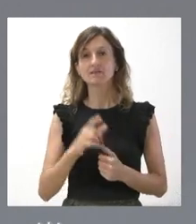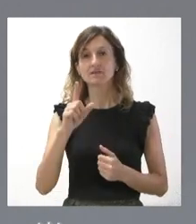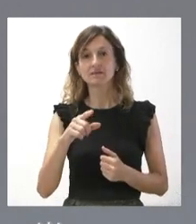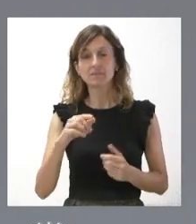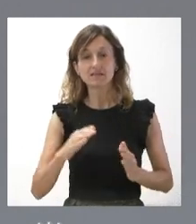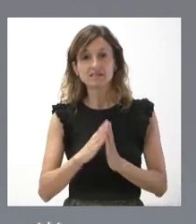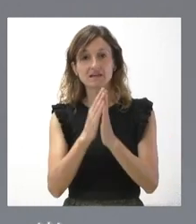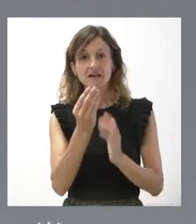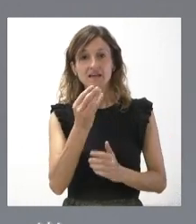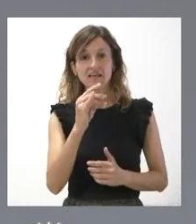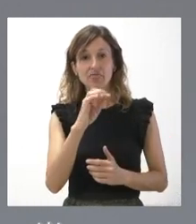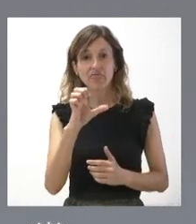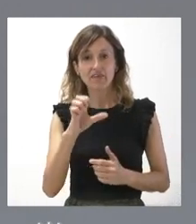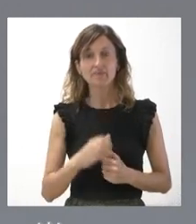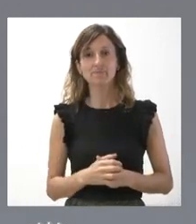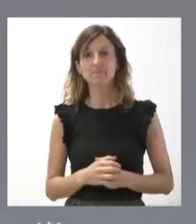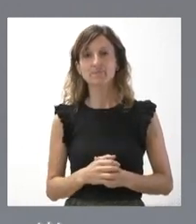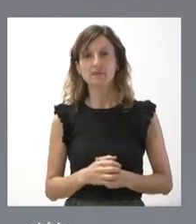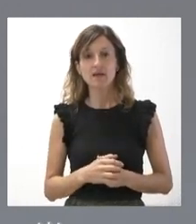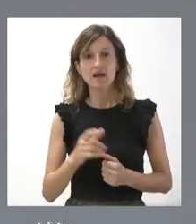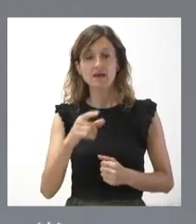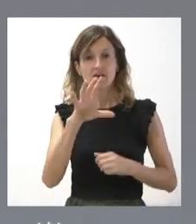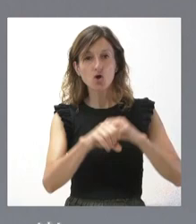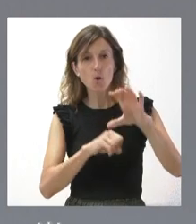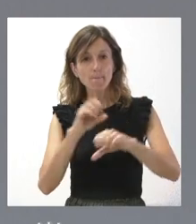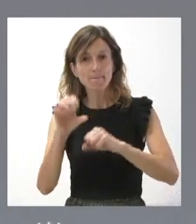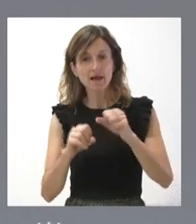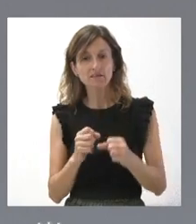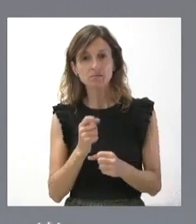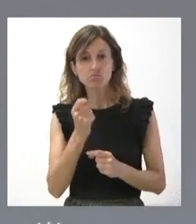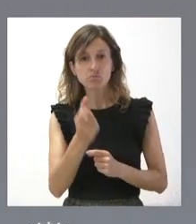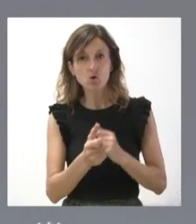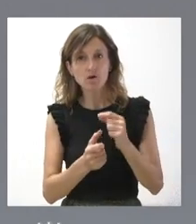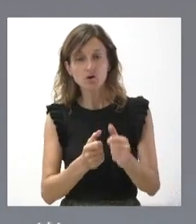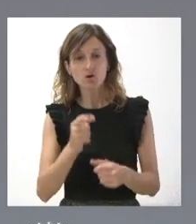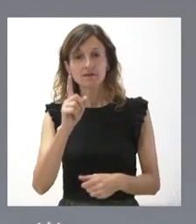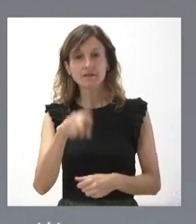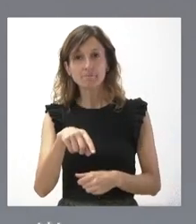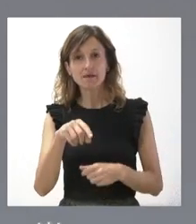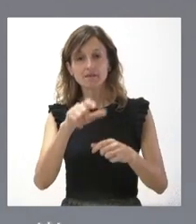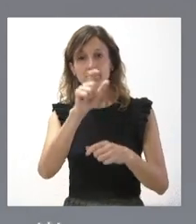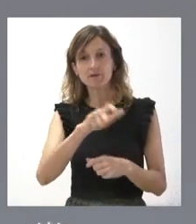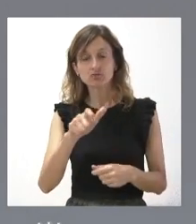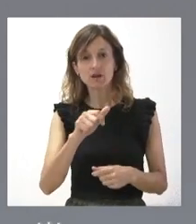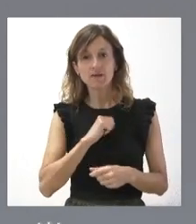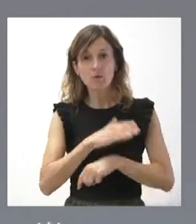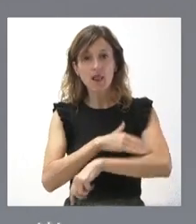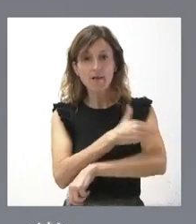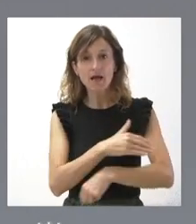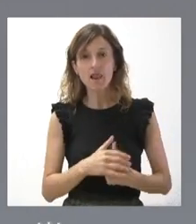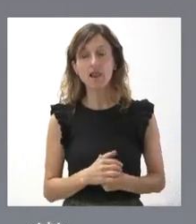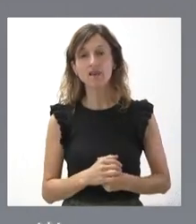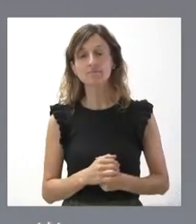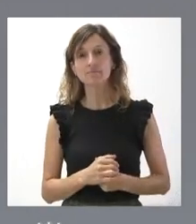Quirce. Ahí se fueron haciendo compras que además se avalaron personalmente.